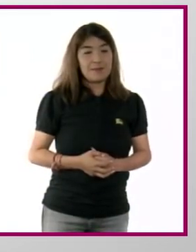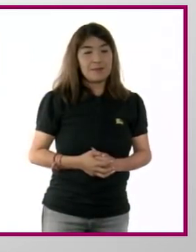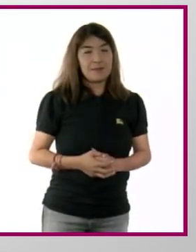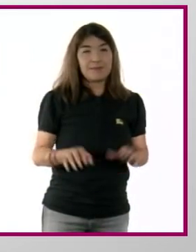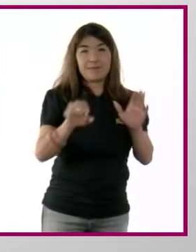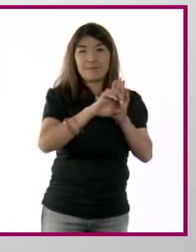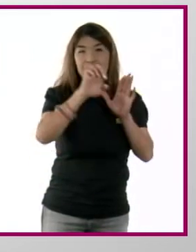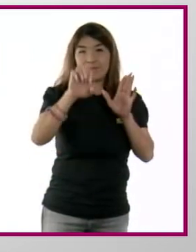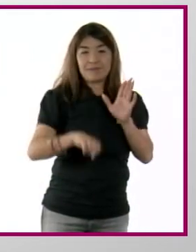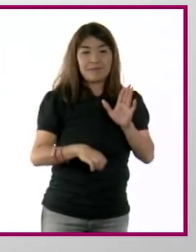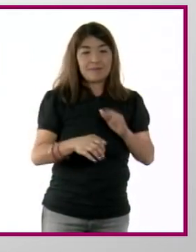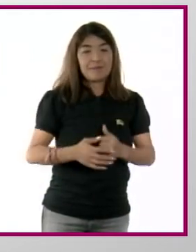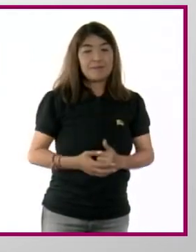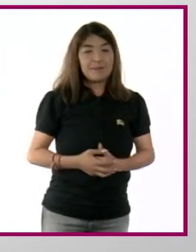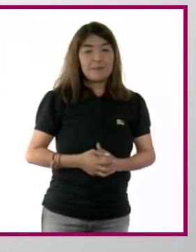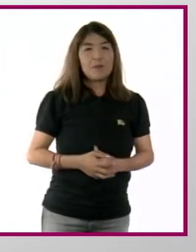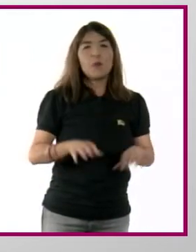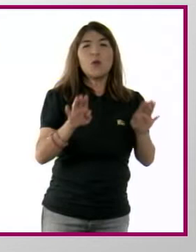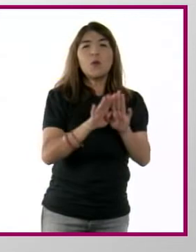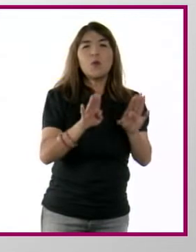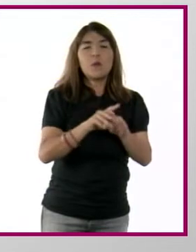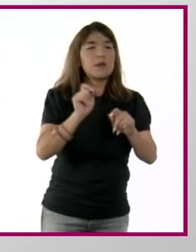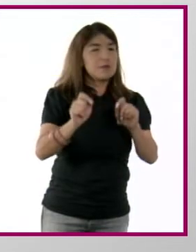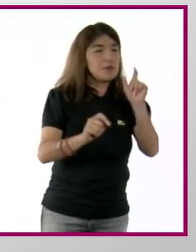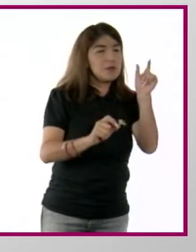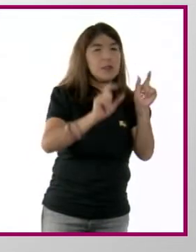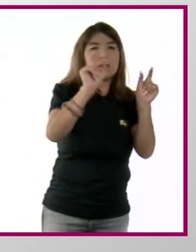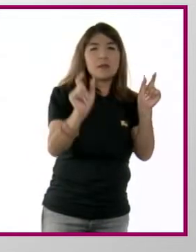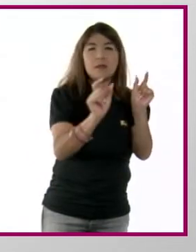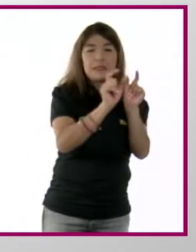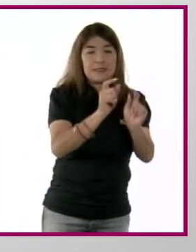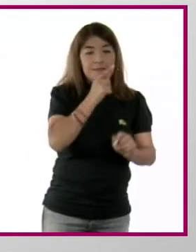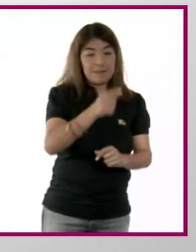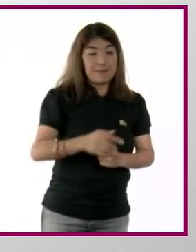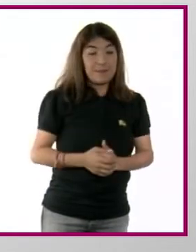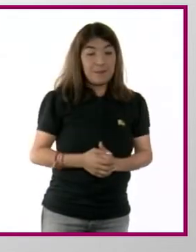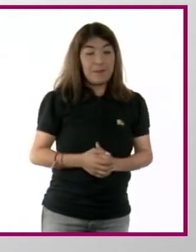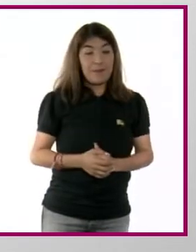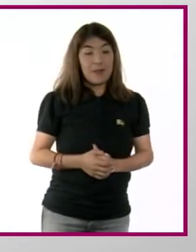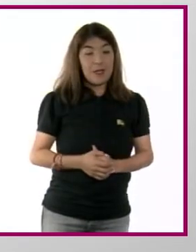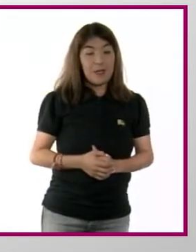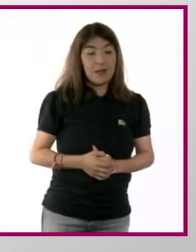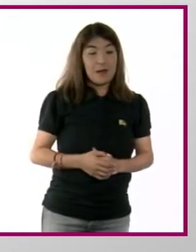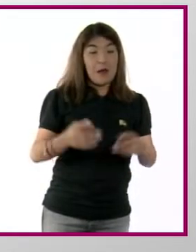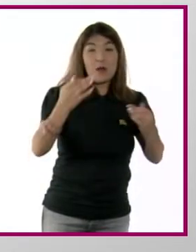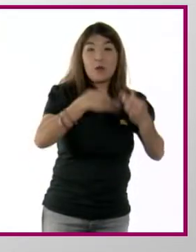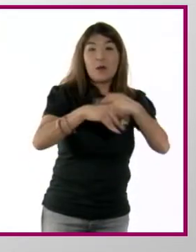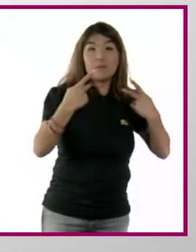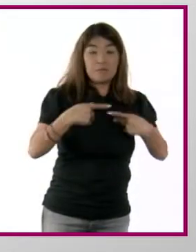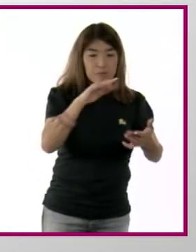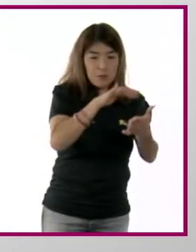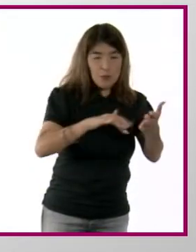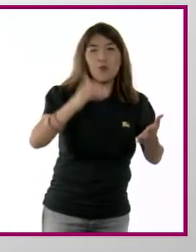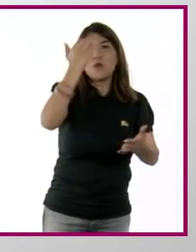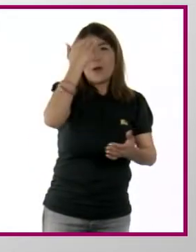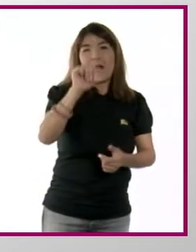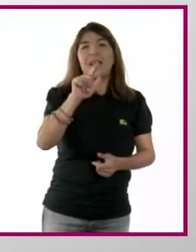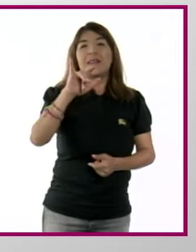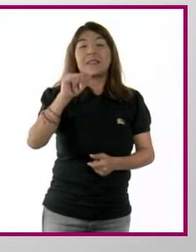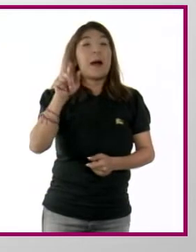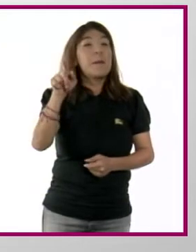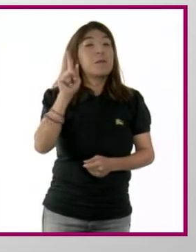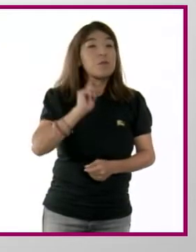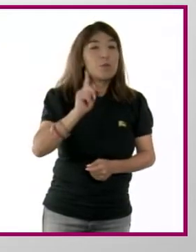Por ejemplo, la conjunción para unir dos proposiciones. Los lectores conocen a Alicia y Ditmara es lectora.